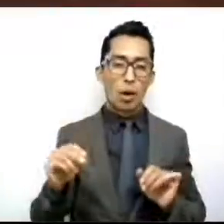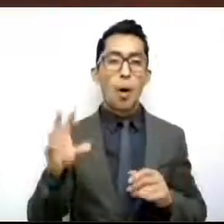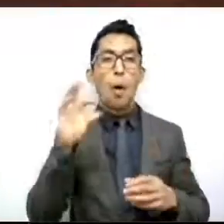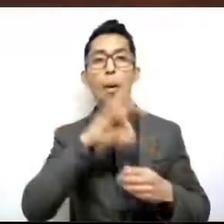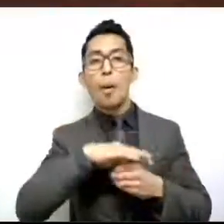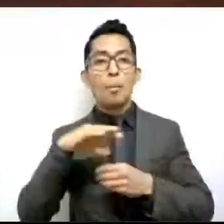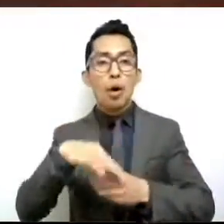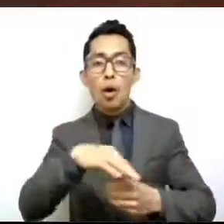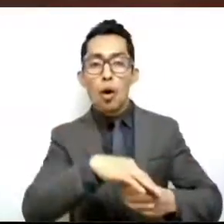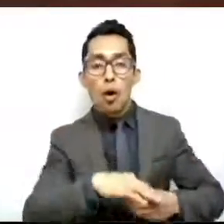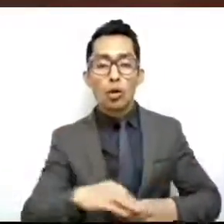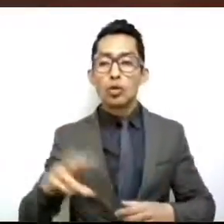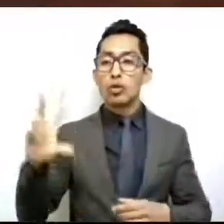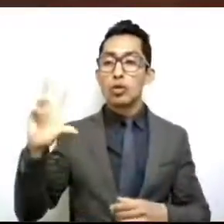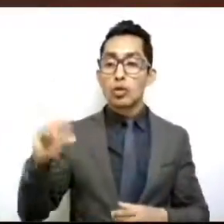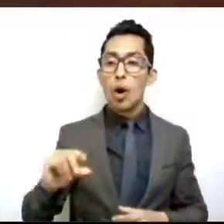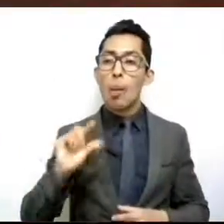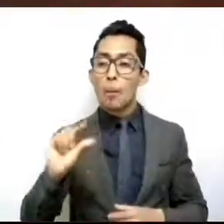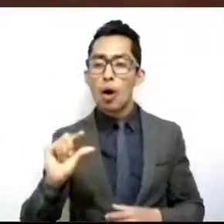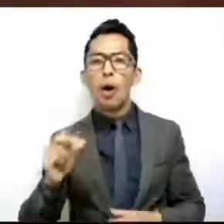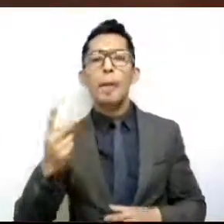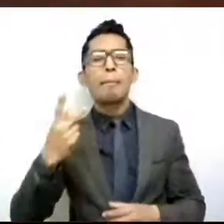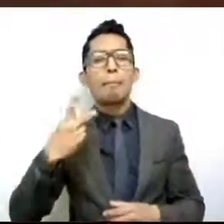en contra, pero muy bien